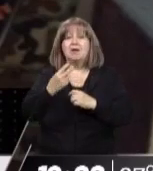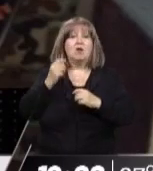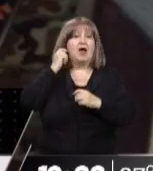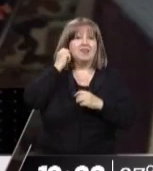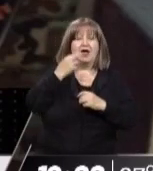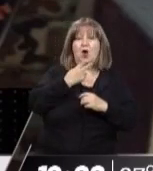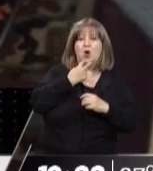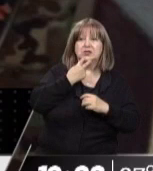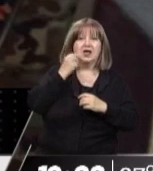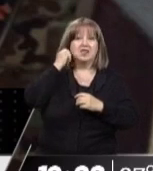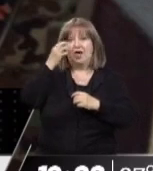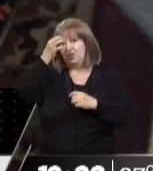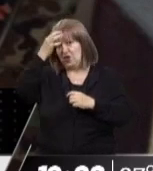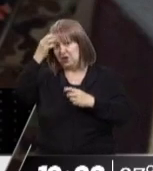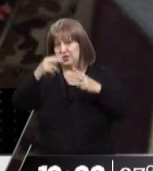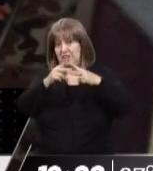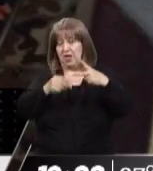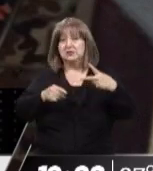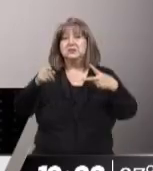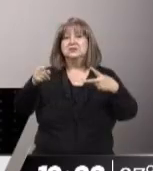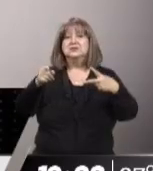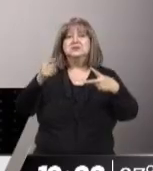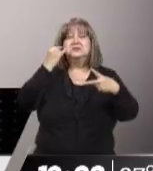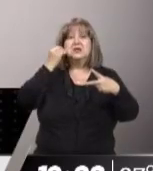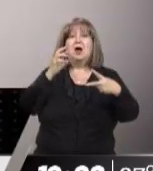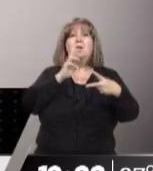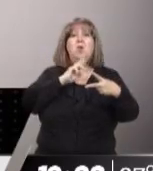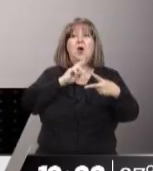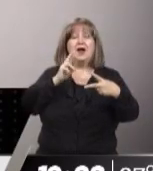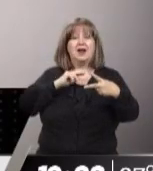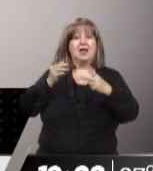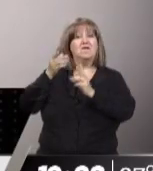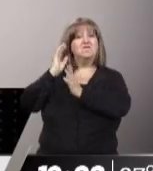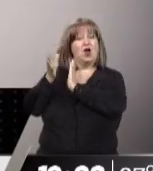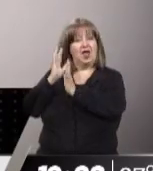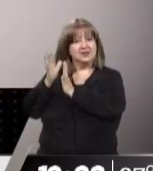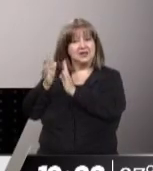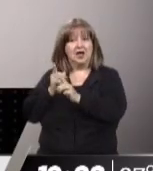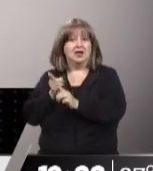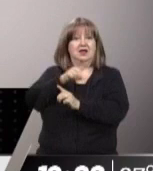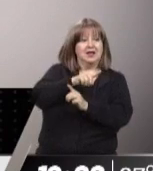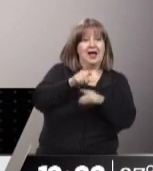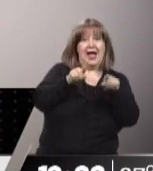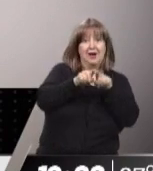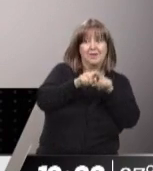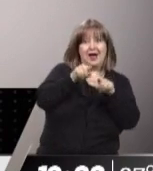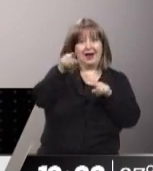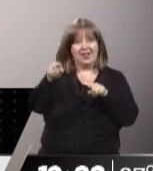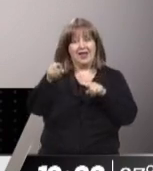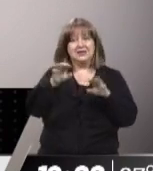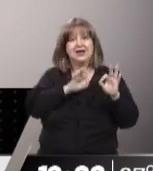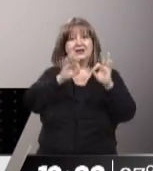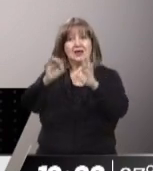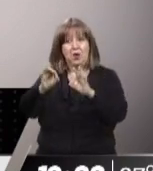y de 2 años, porque es una mujer que es víctima de violencia intrafamiliar y su hermana había llegado hasta el domicilio donde